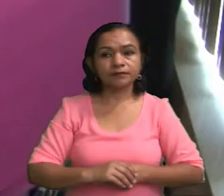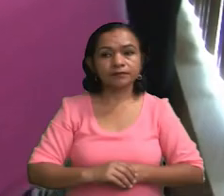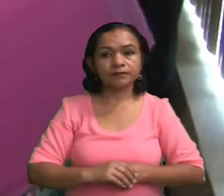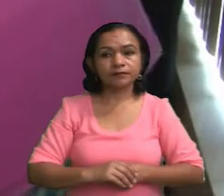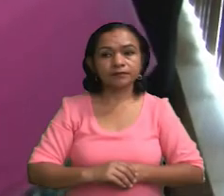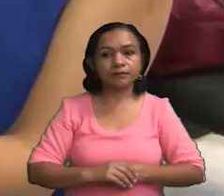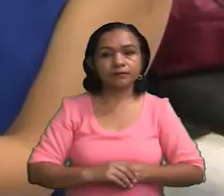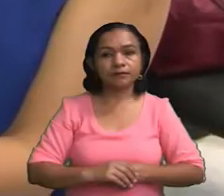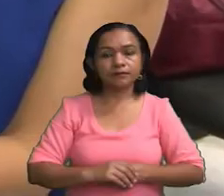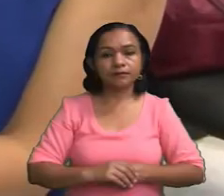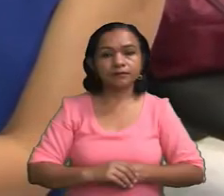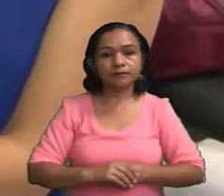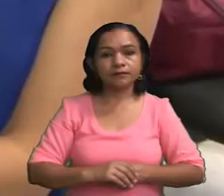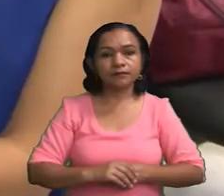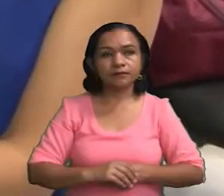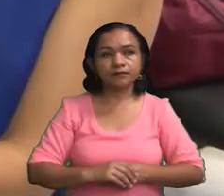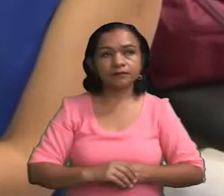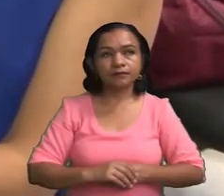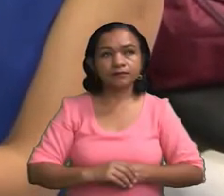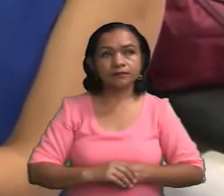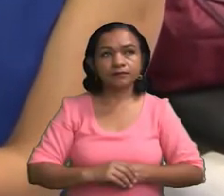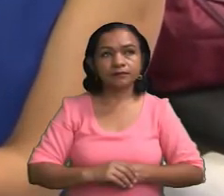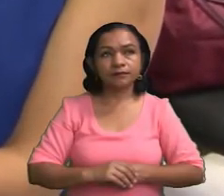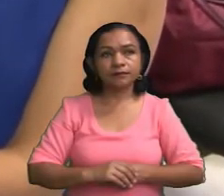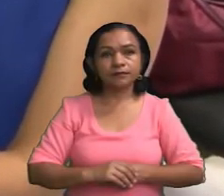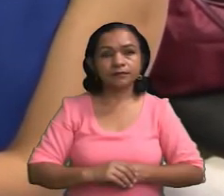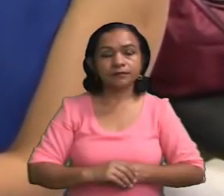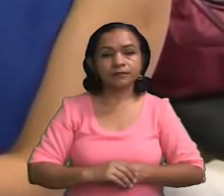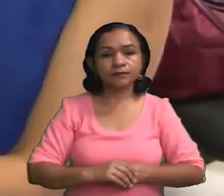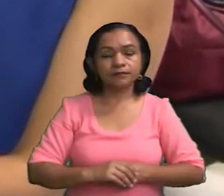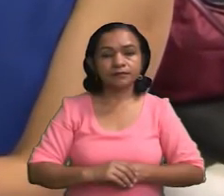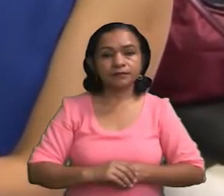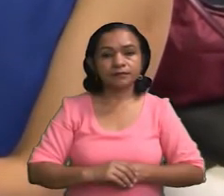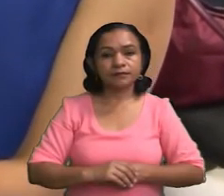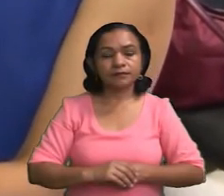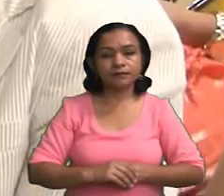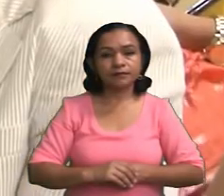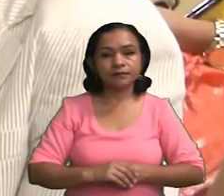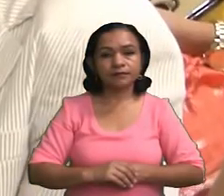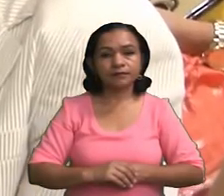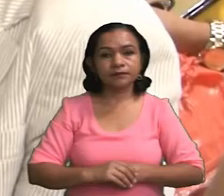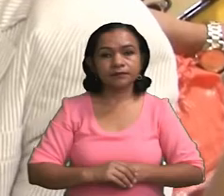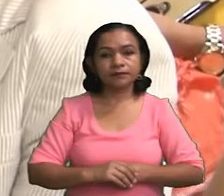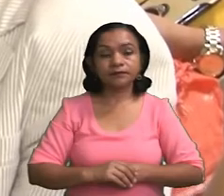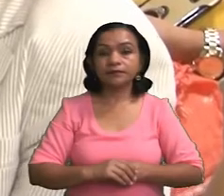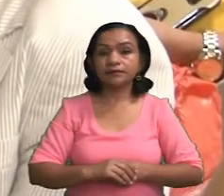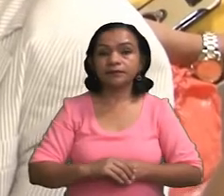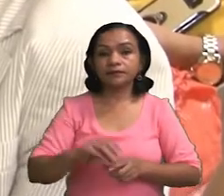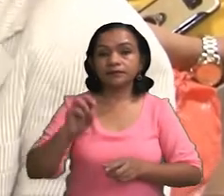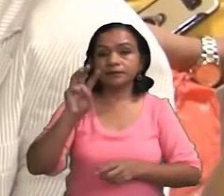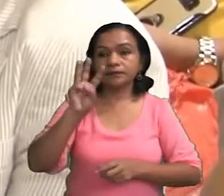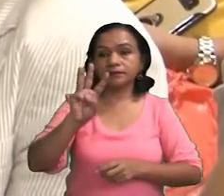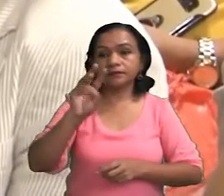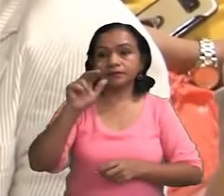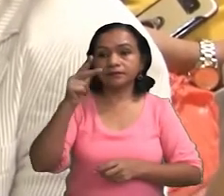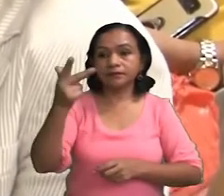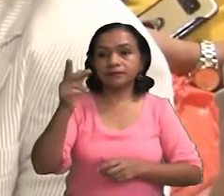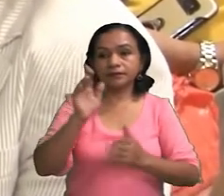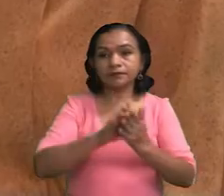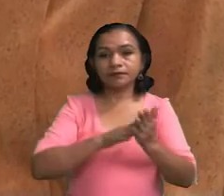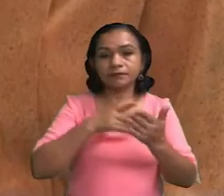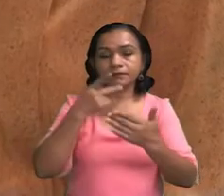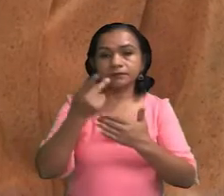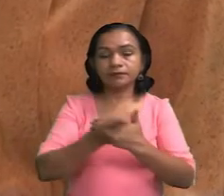tanto desde el Poder Ejecutivo y el Poder Legislativo. El Plan Nacional de Desarrollo Humano plantea 38 programas sociales que